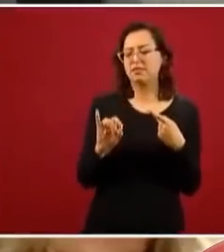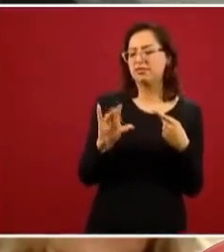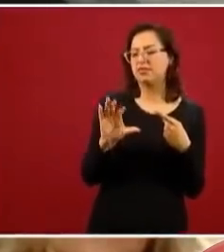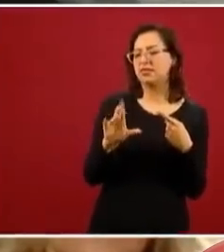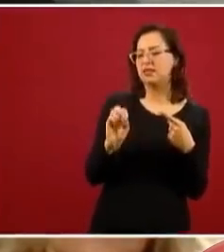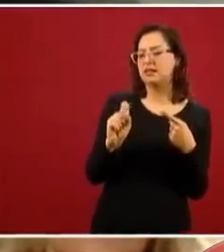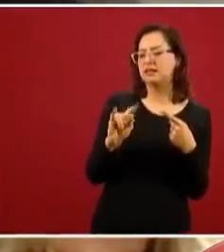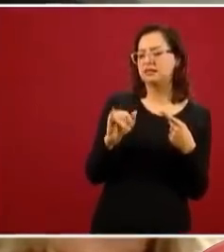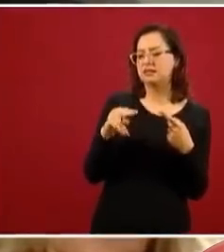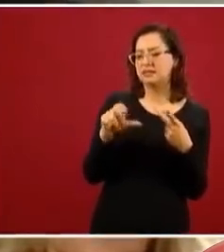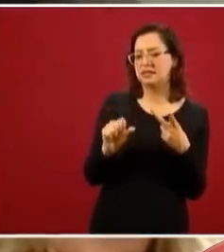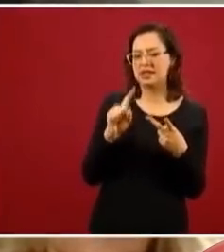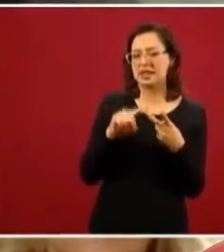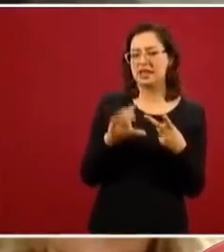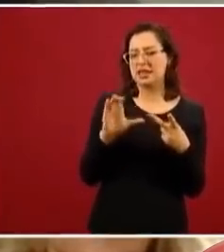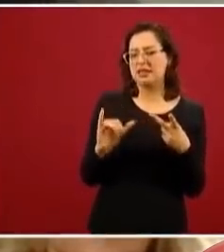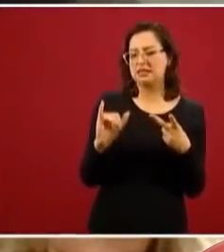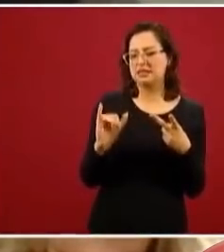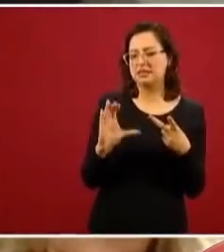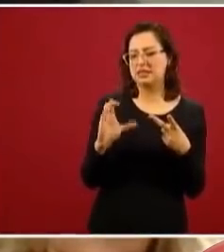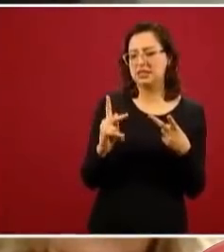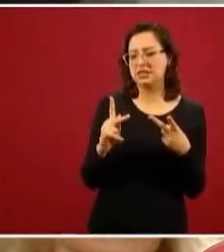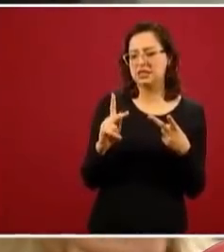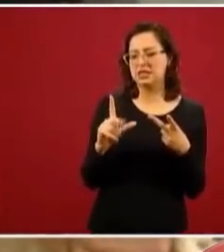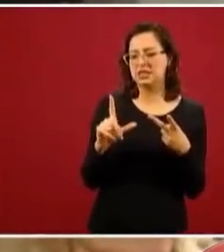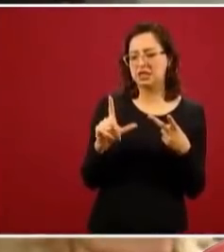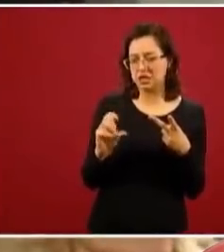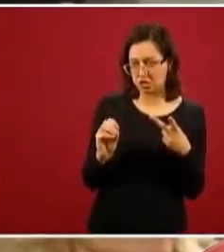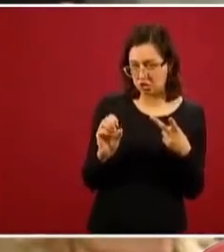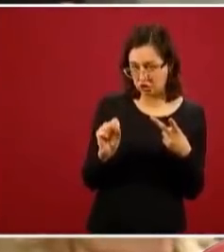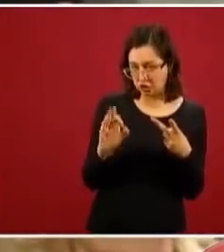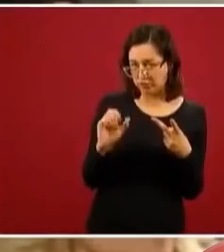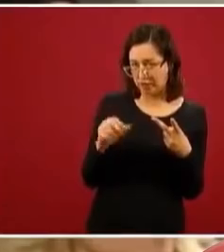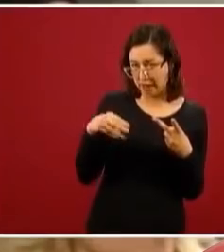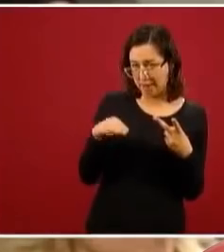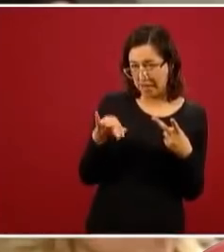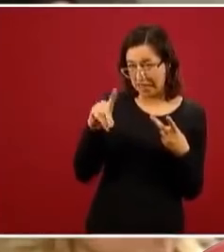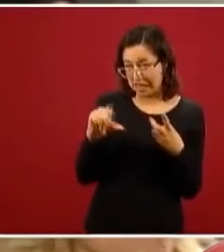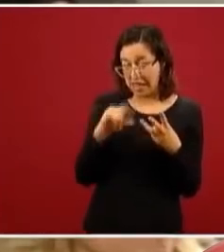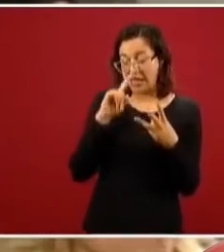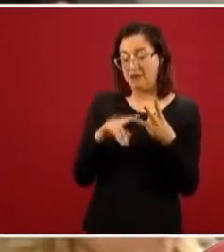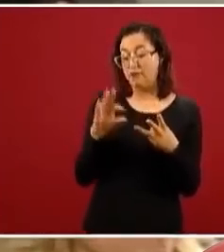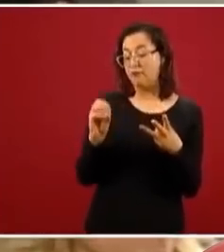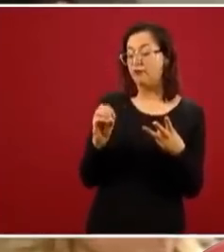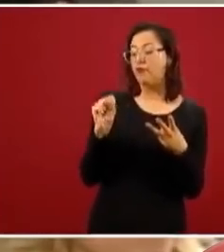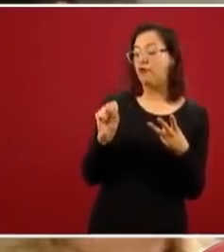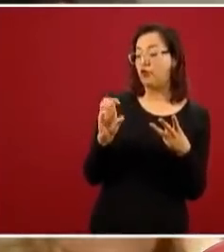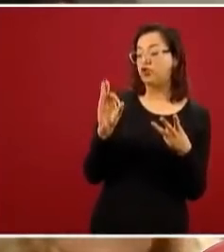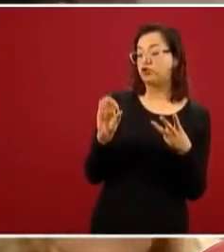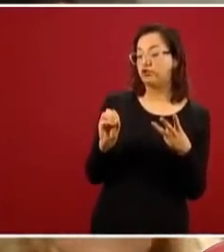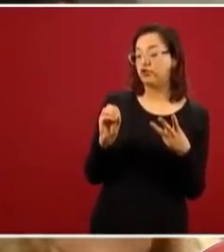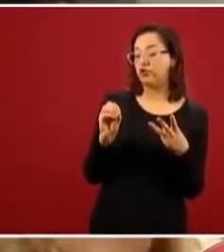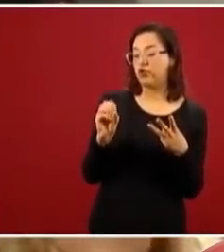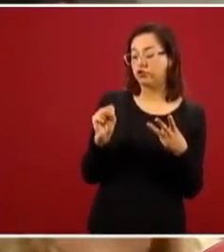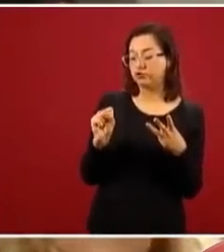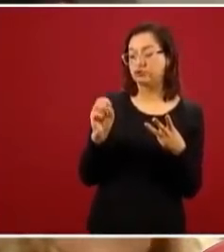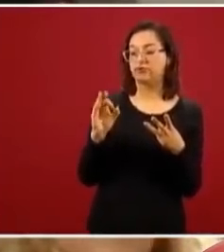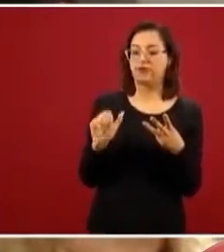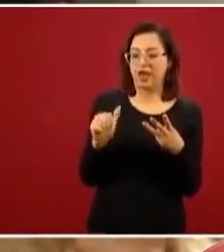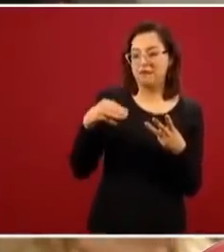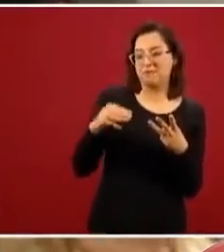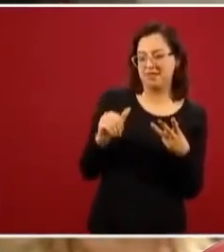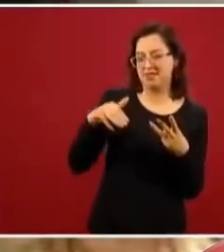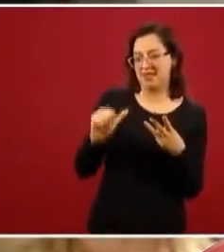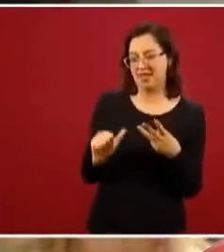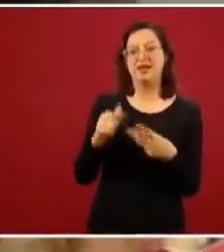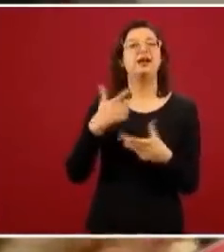particular, la ciclofosfamida y la ifosfamida. Entonces, y yo he recibido mucha retroalimentación de personas